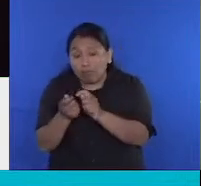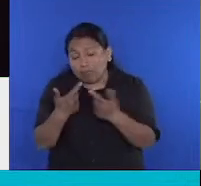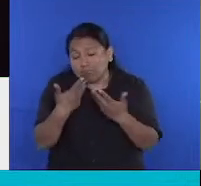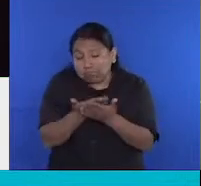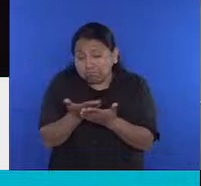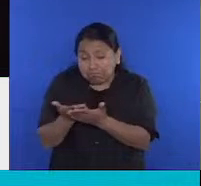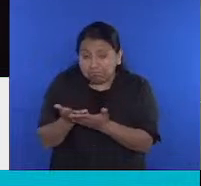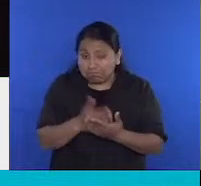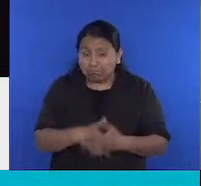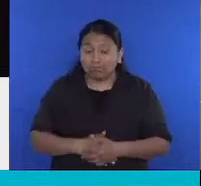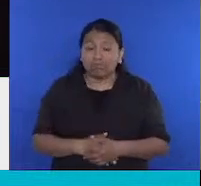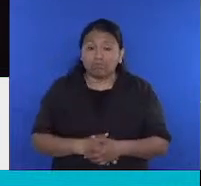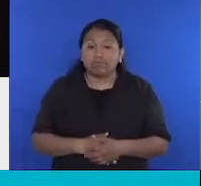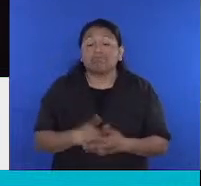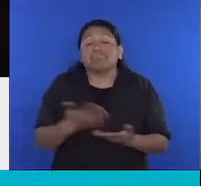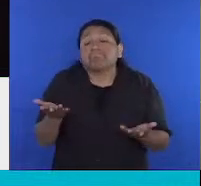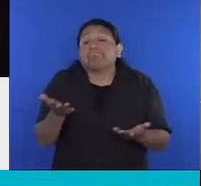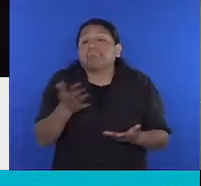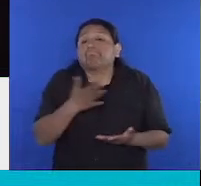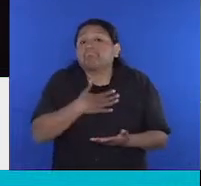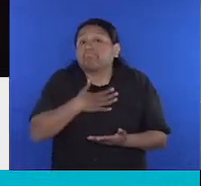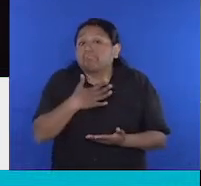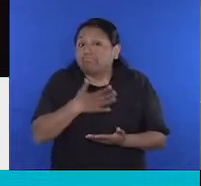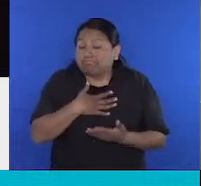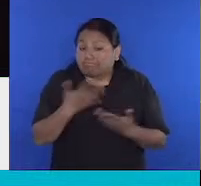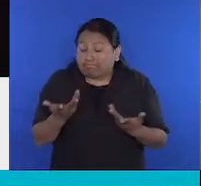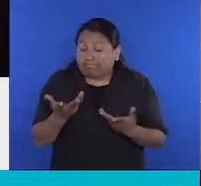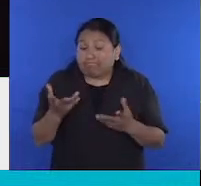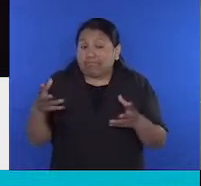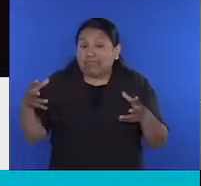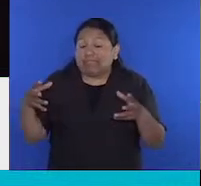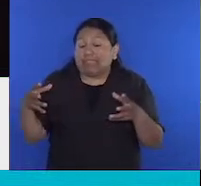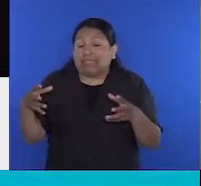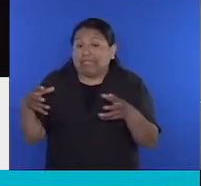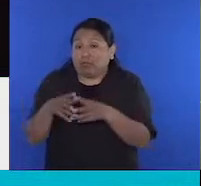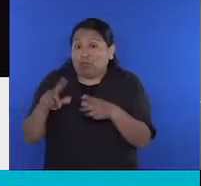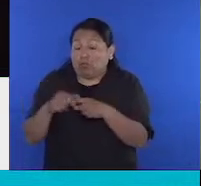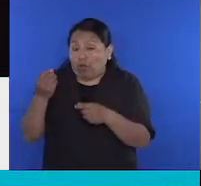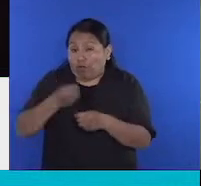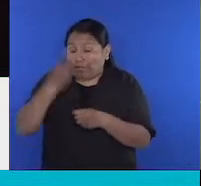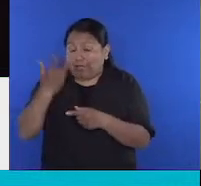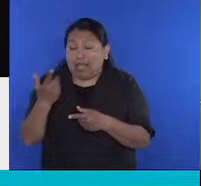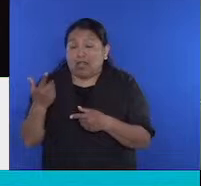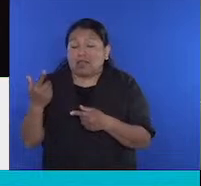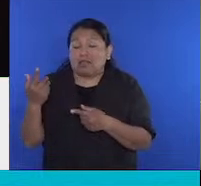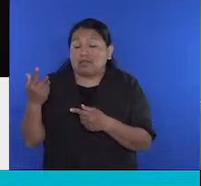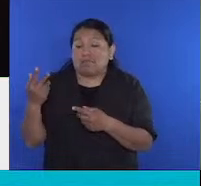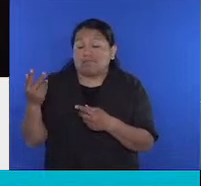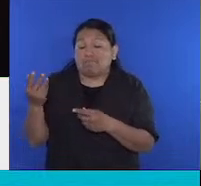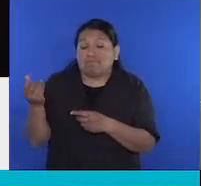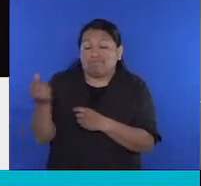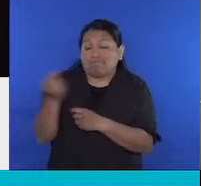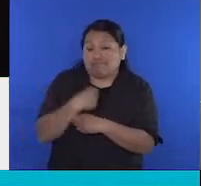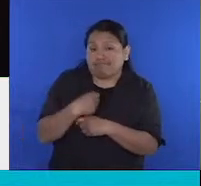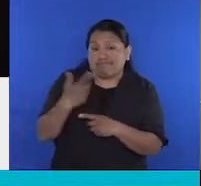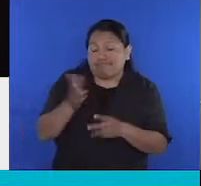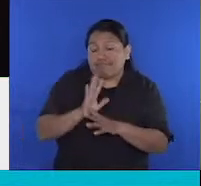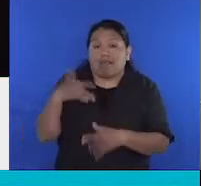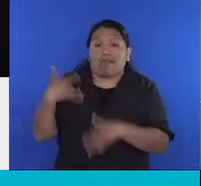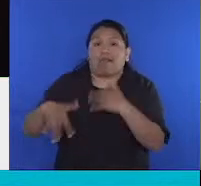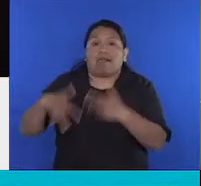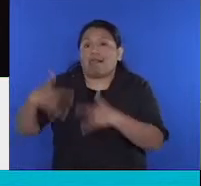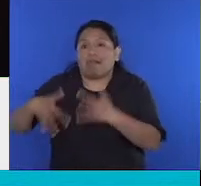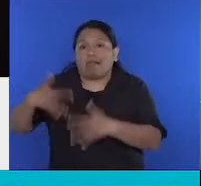Lamentamos realmente que el oficialismo no nos haya escuchado en las comisiones y se haya apurado a